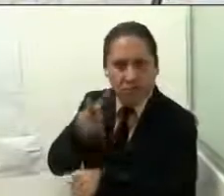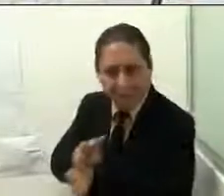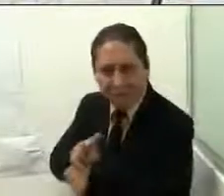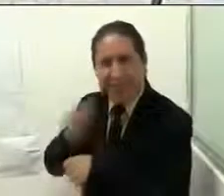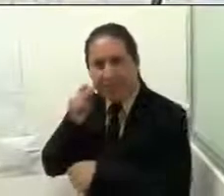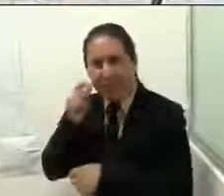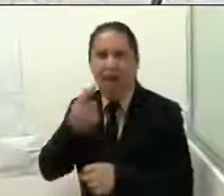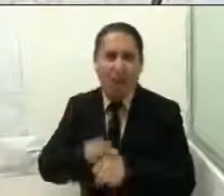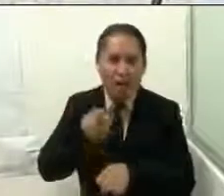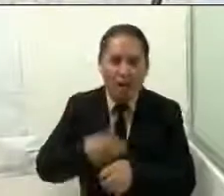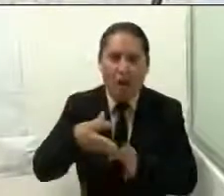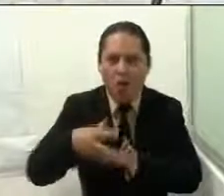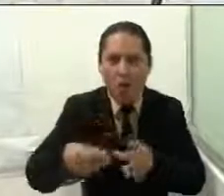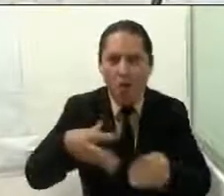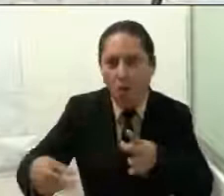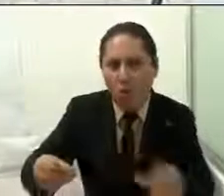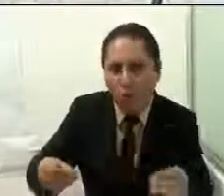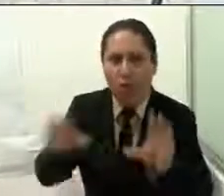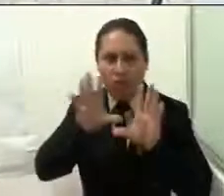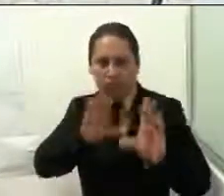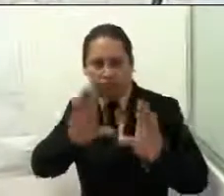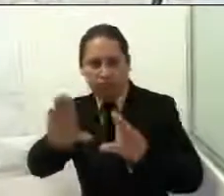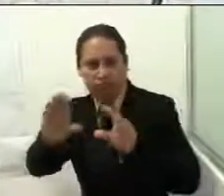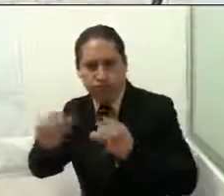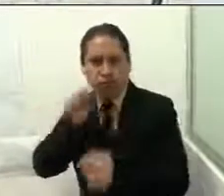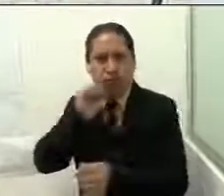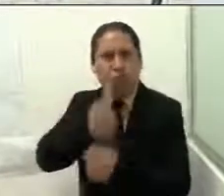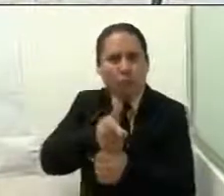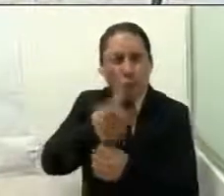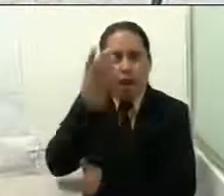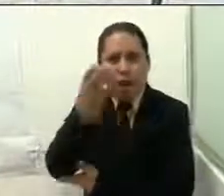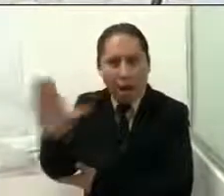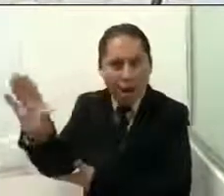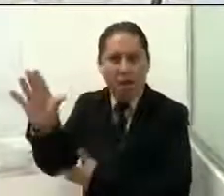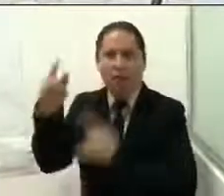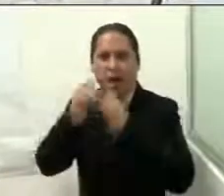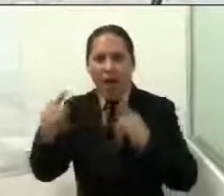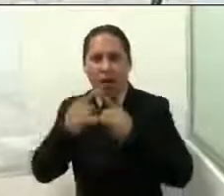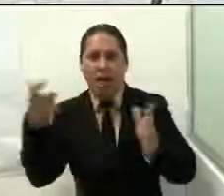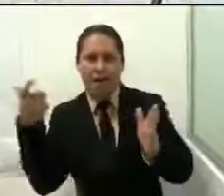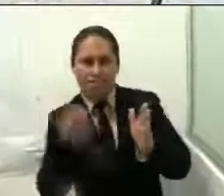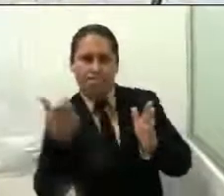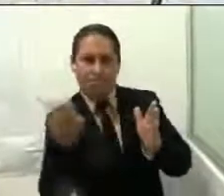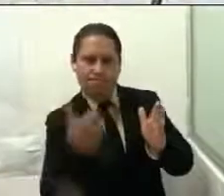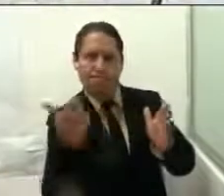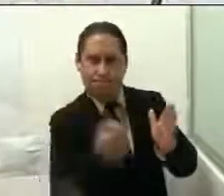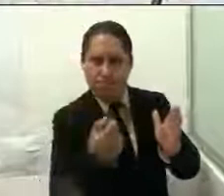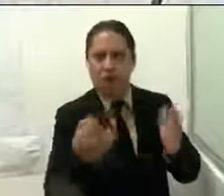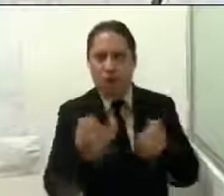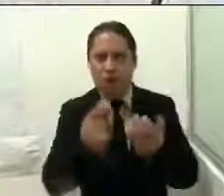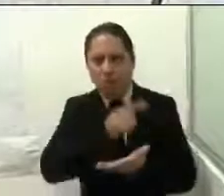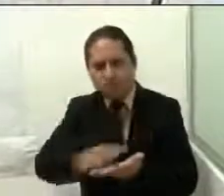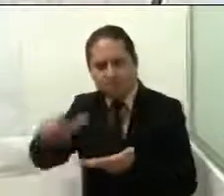epidemiológica capacitación diagnóstico de camps campañas de vacunación barridos sanitarios